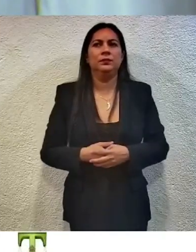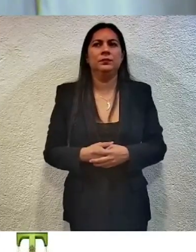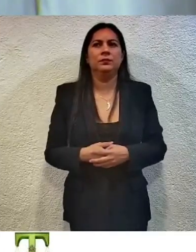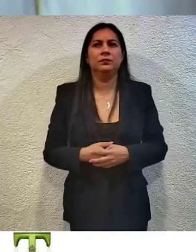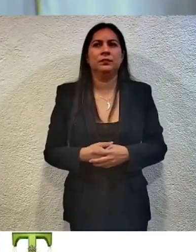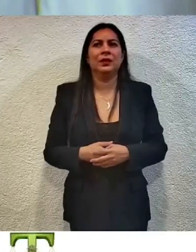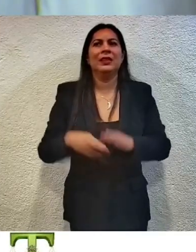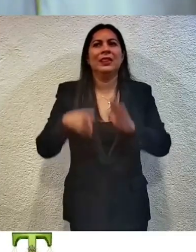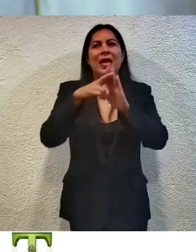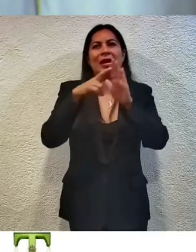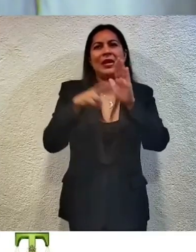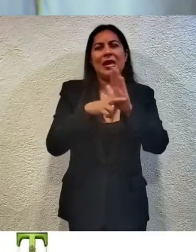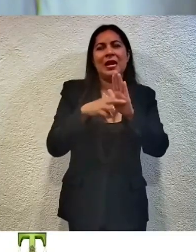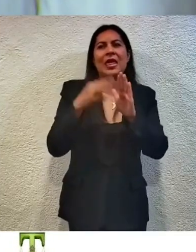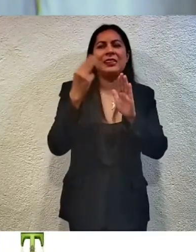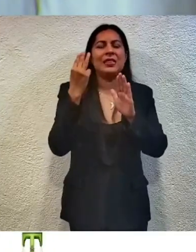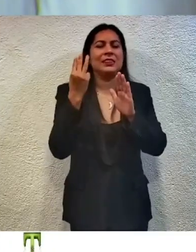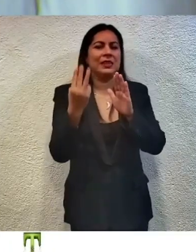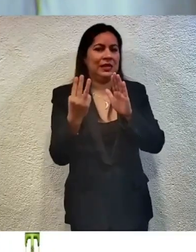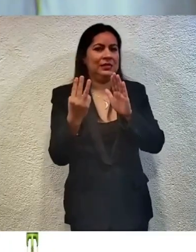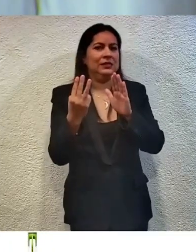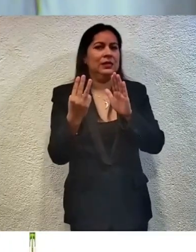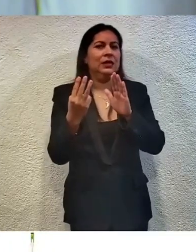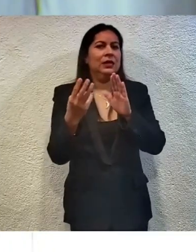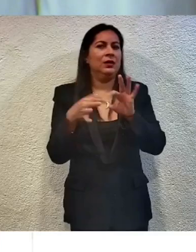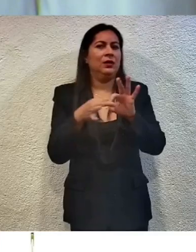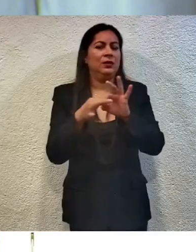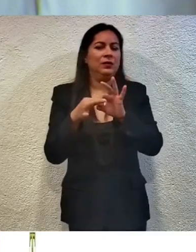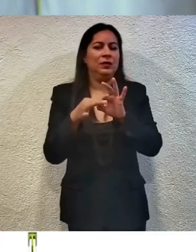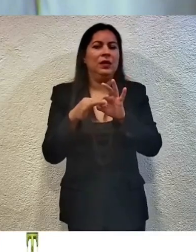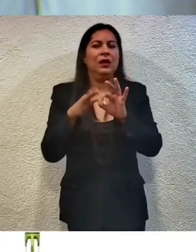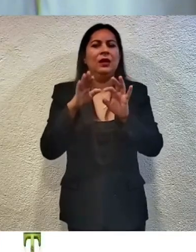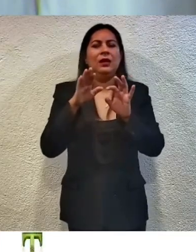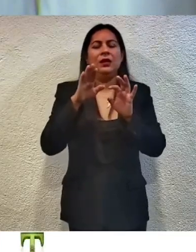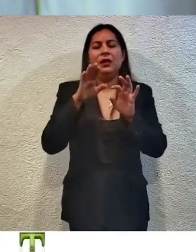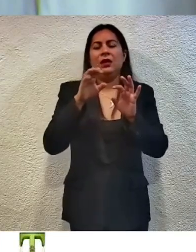regla de 3, por lo que corresponde a la